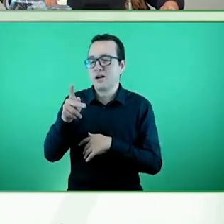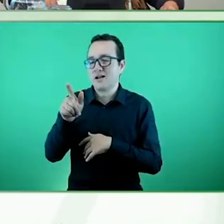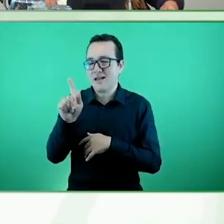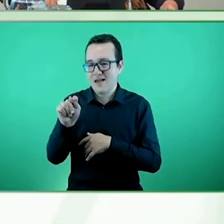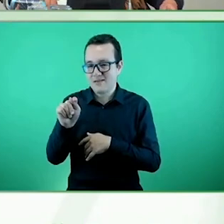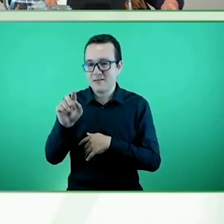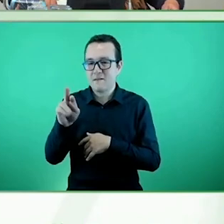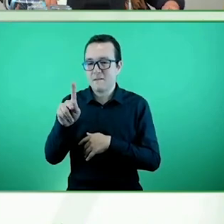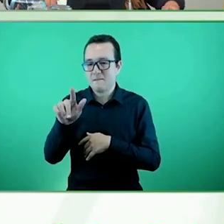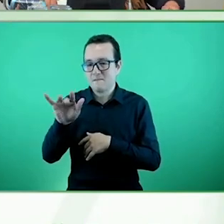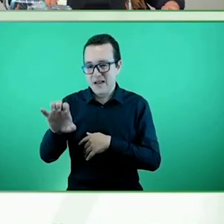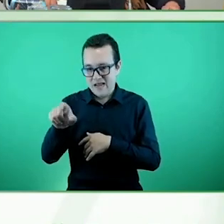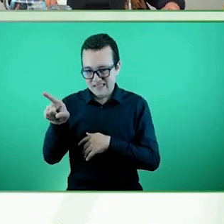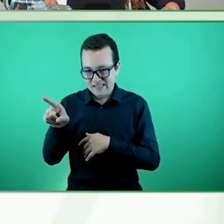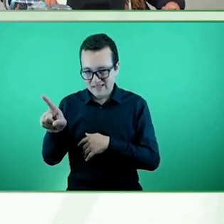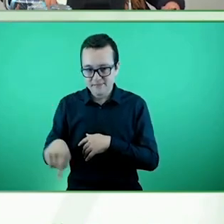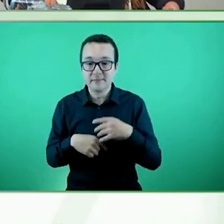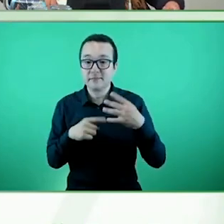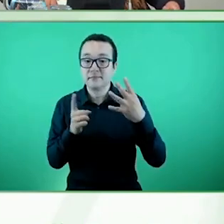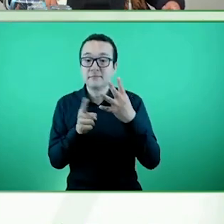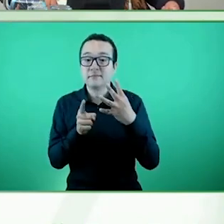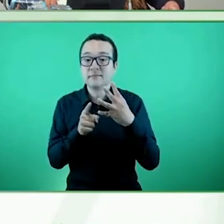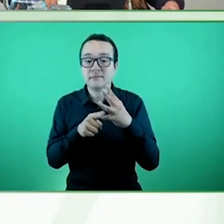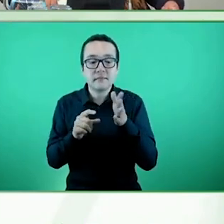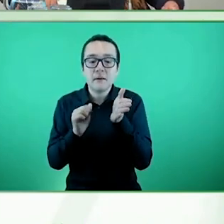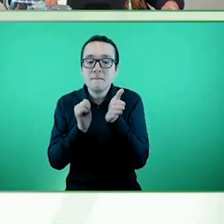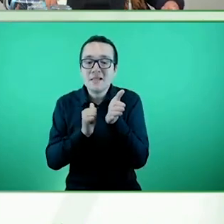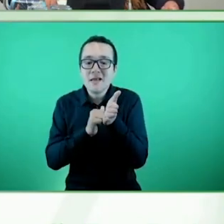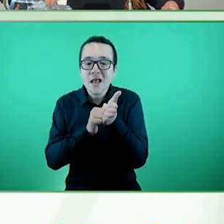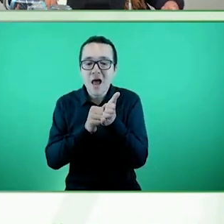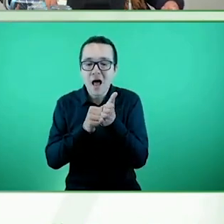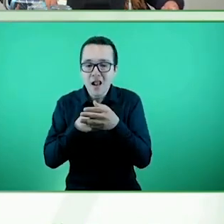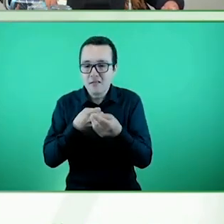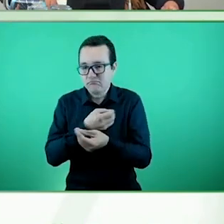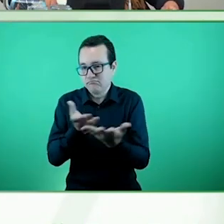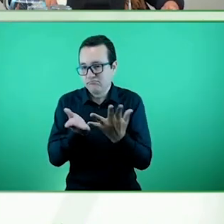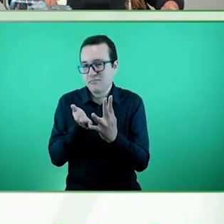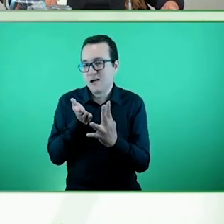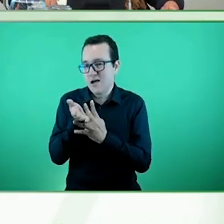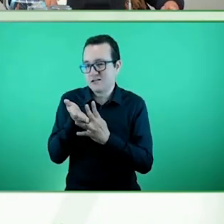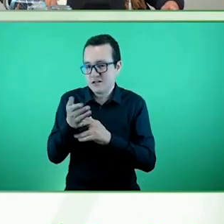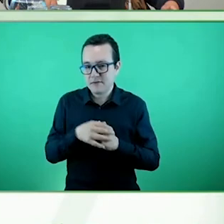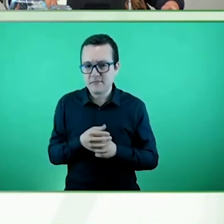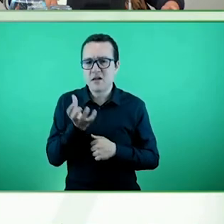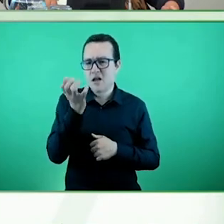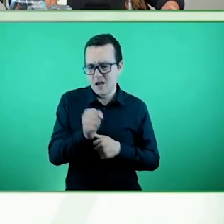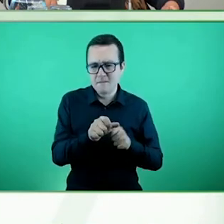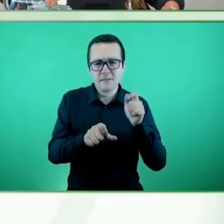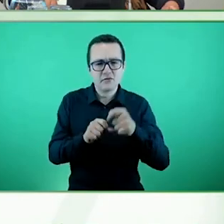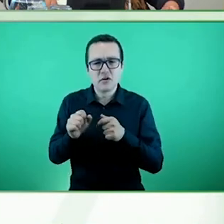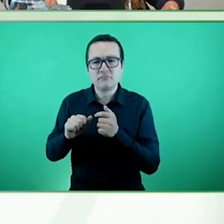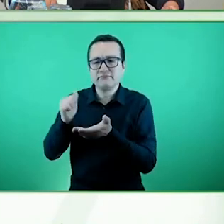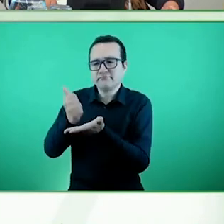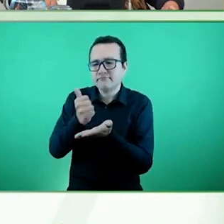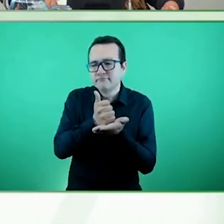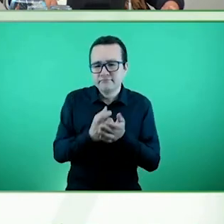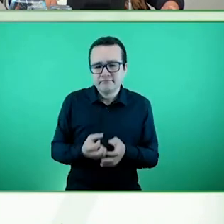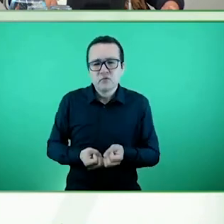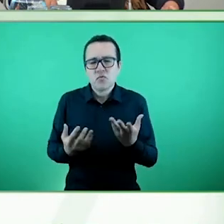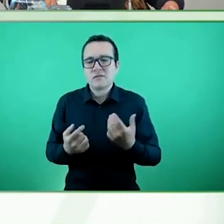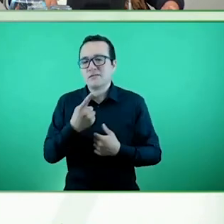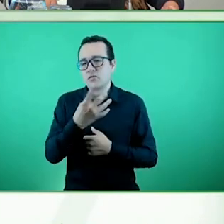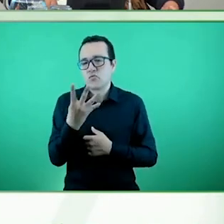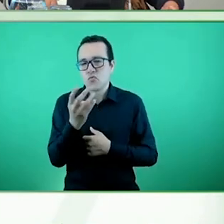de material accesible. Tenemos más de 140 participantes que se han capacitado con nosotros en